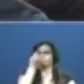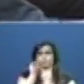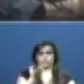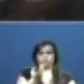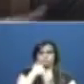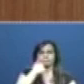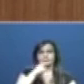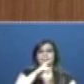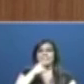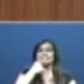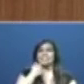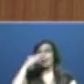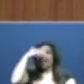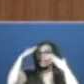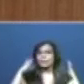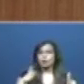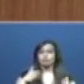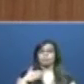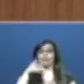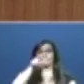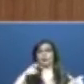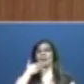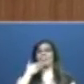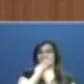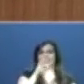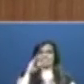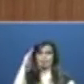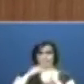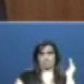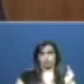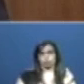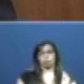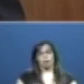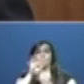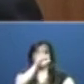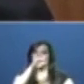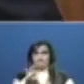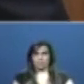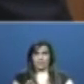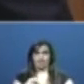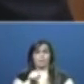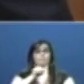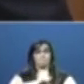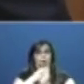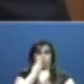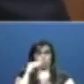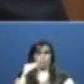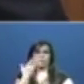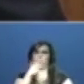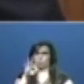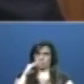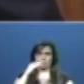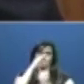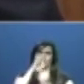sobre todo a menores de 30 años teniendo en cuenta nuestra tasa de paro juvenil superior al 50% y a desempleados de